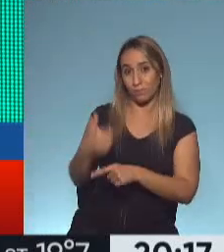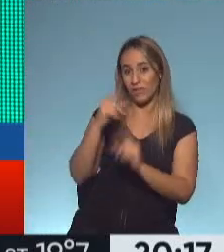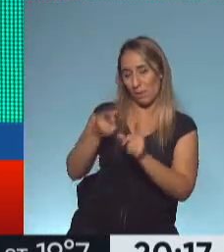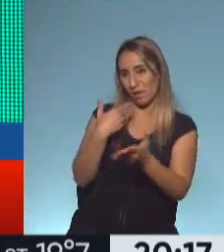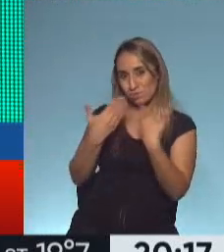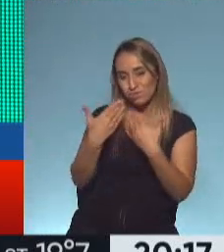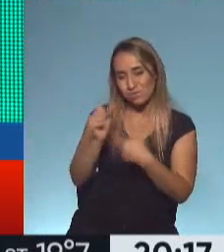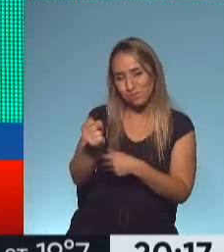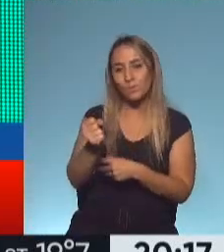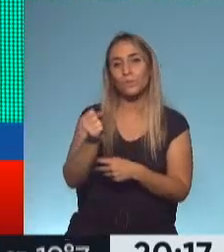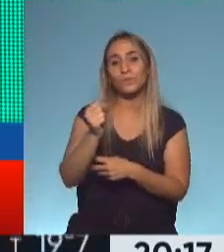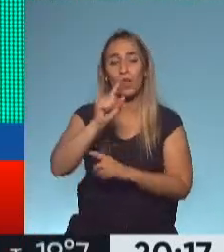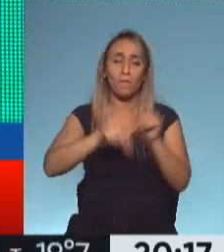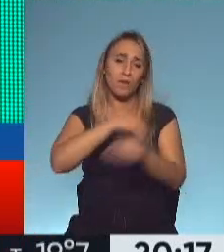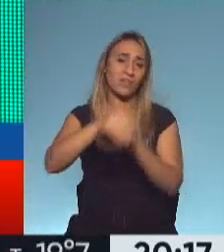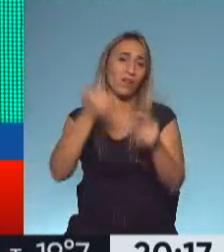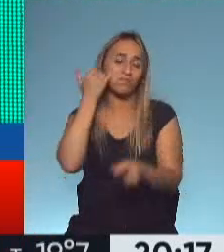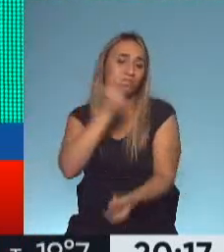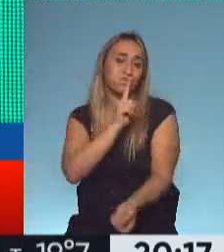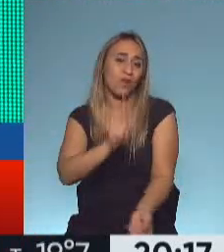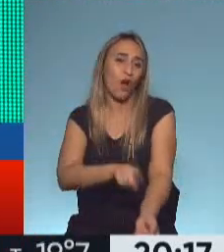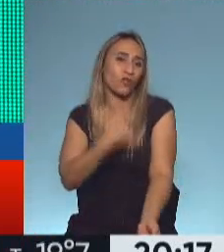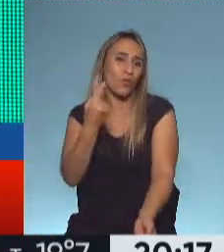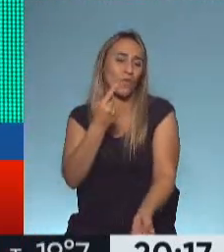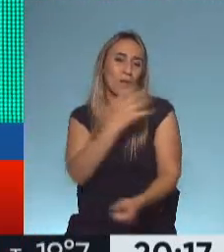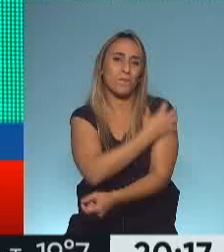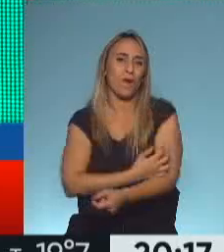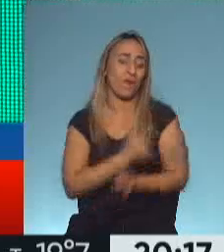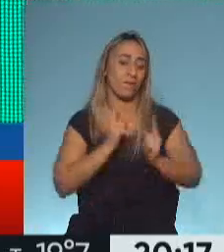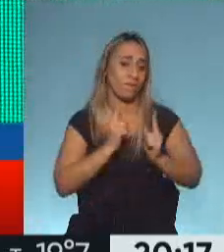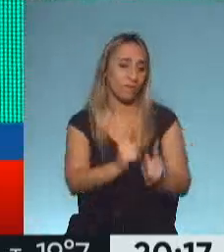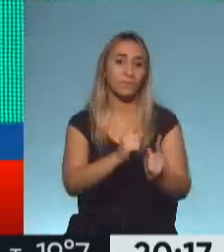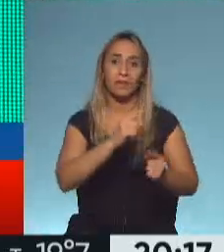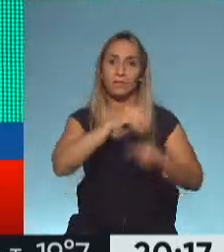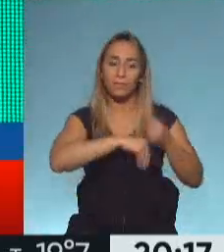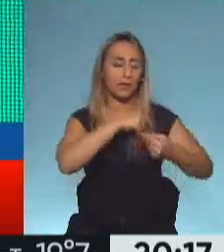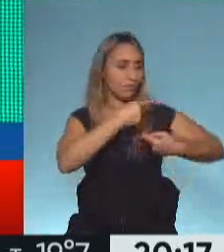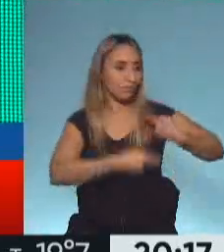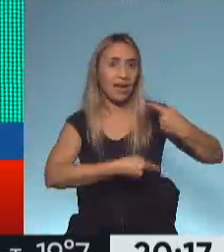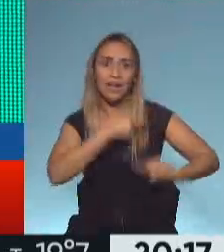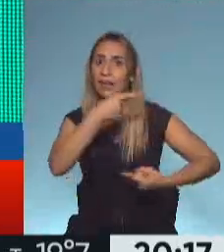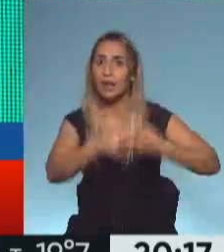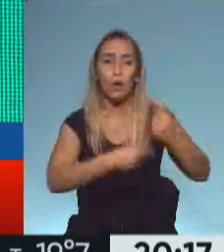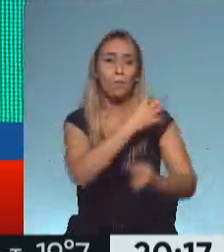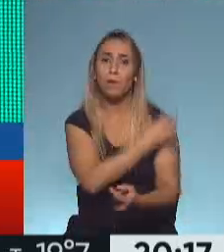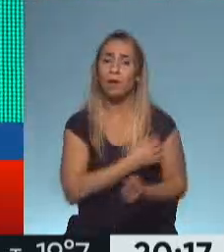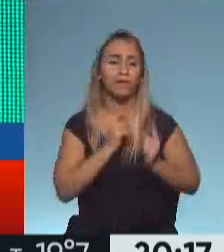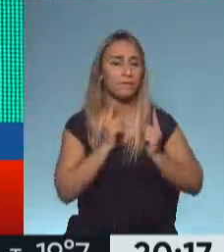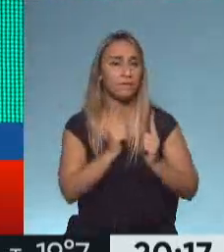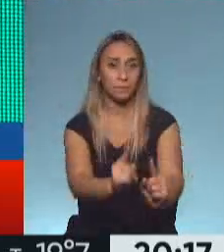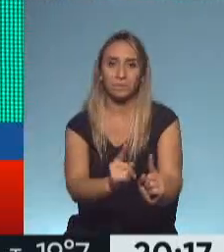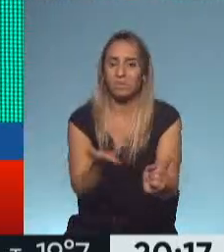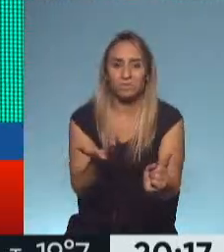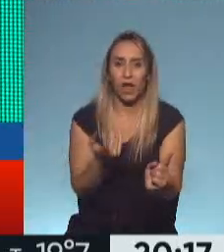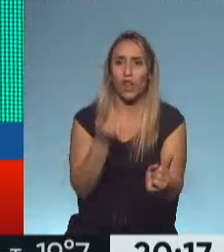van acostumbrando a la pobreza y van pasando las generaciones y no conocen otra cosa que pobreza y no conocen ni siquiera el